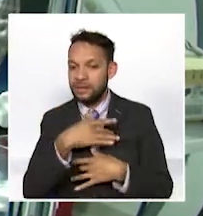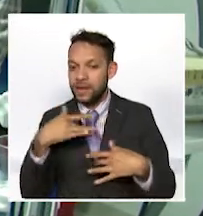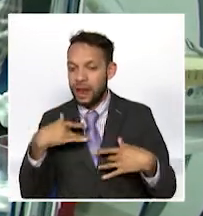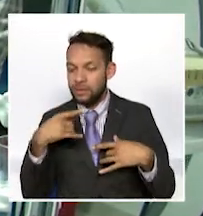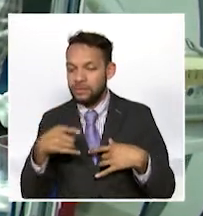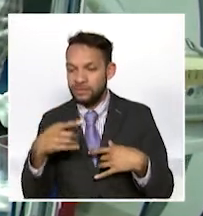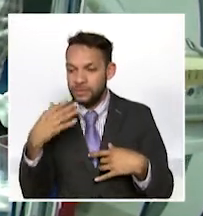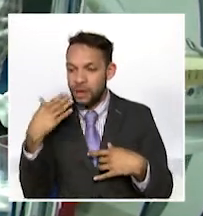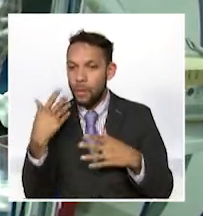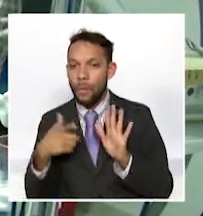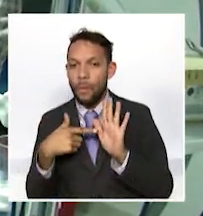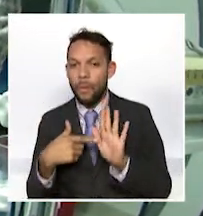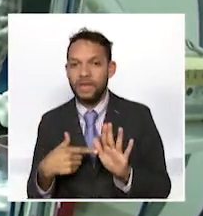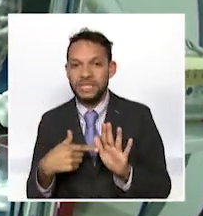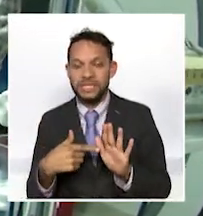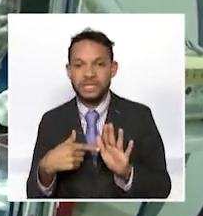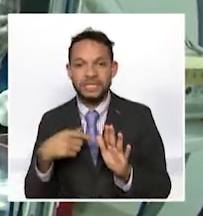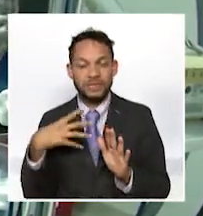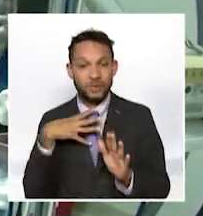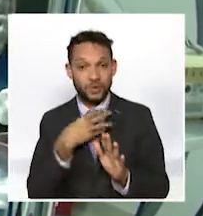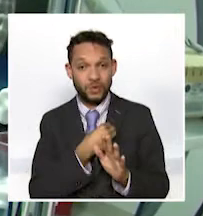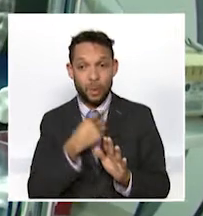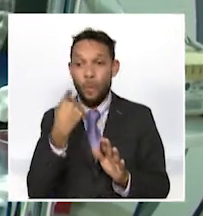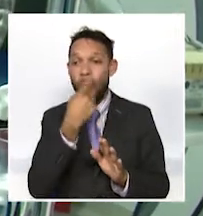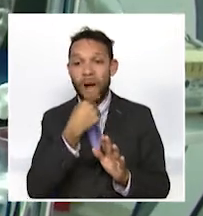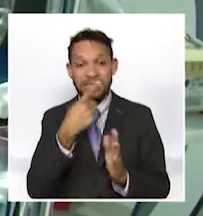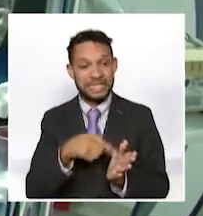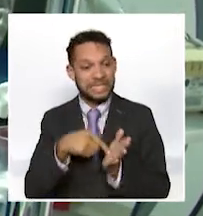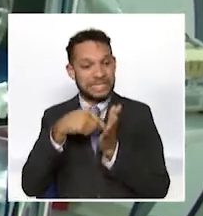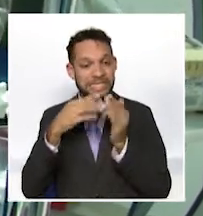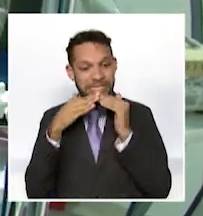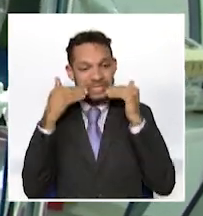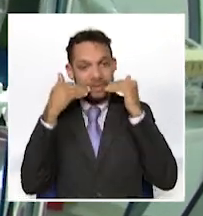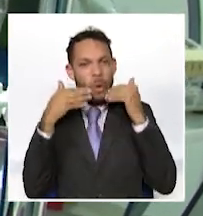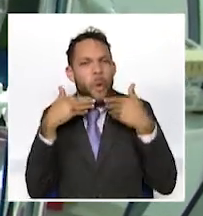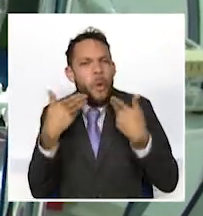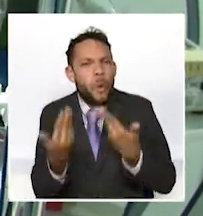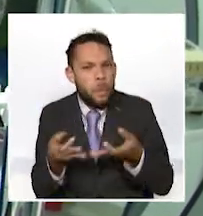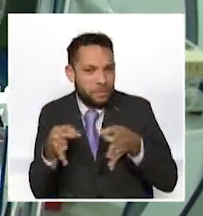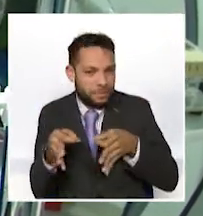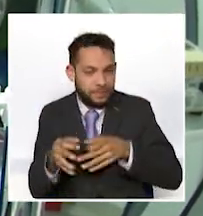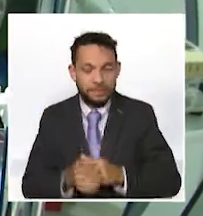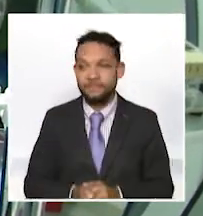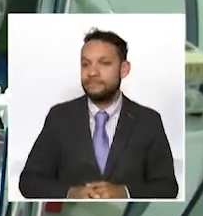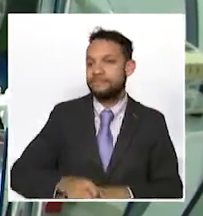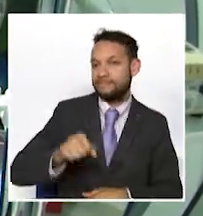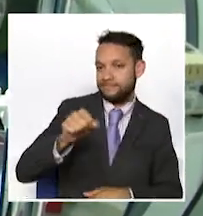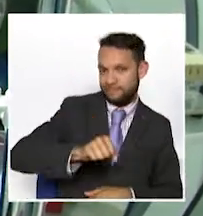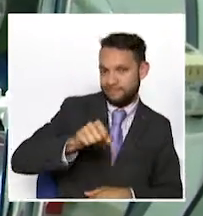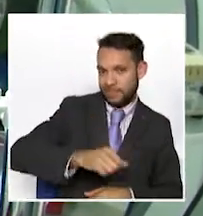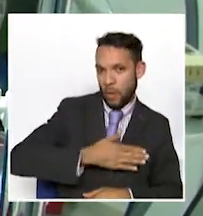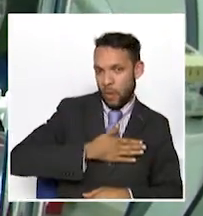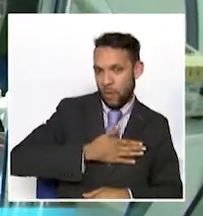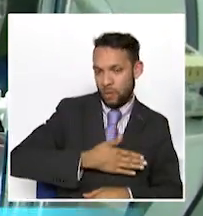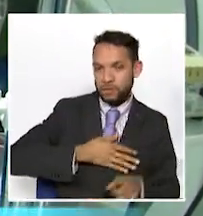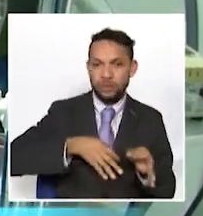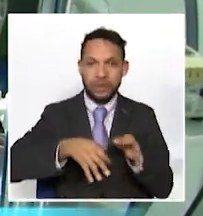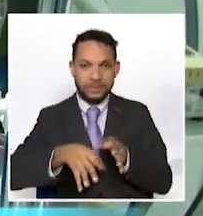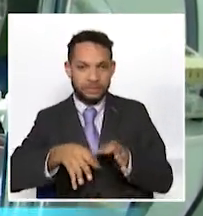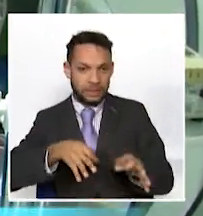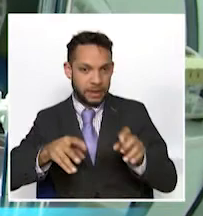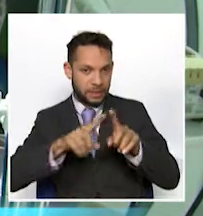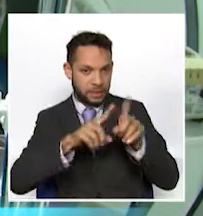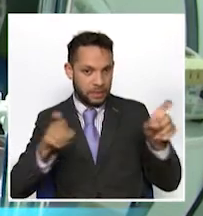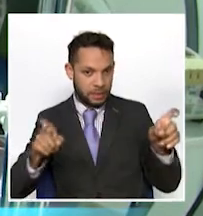reflejo de los dientes en cada uno de nuestros sistemas. Sí, muchas gracias, un placer. Yo